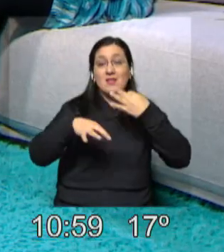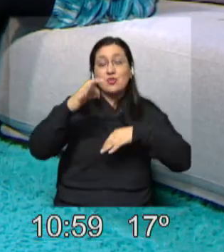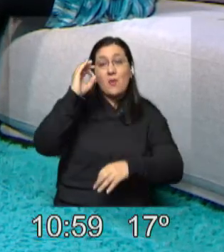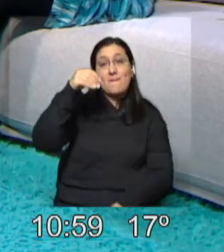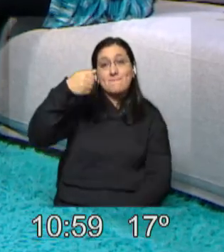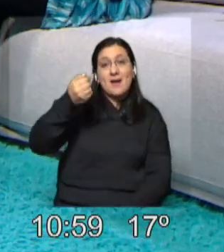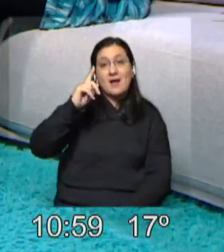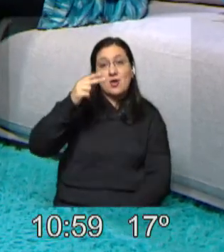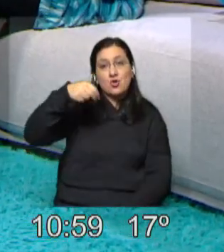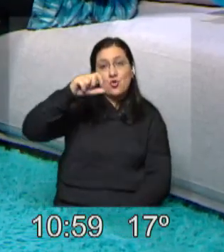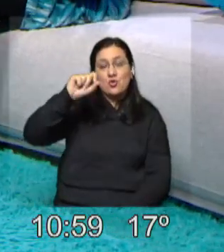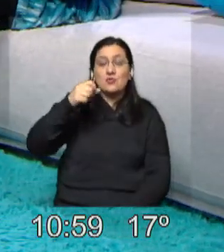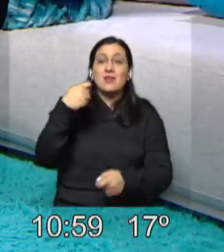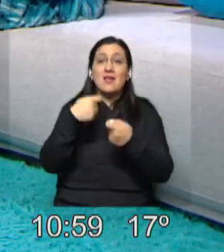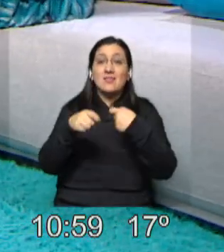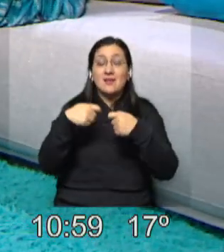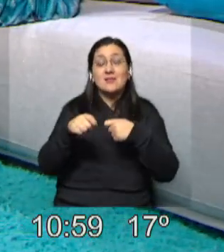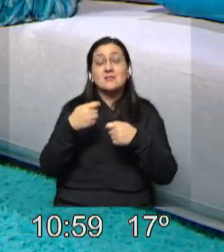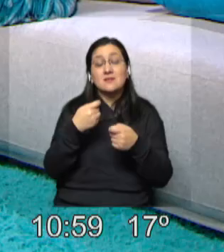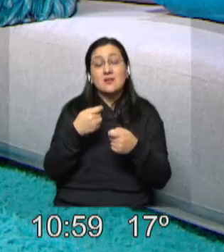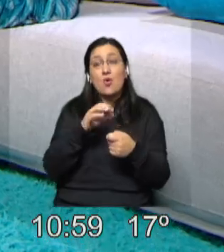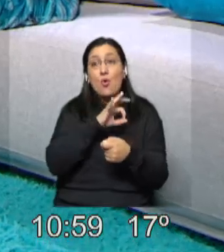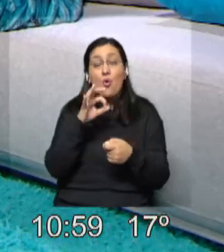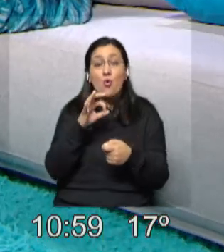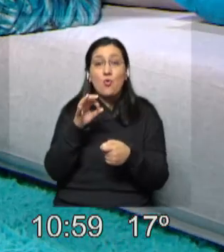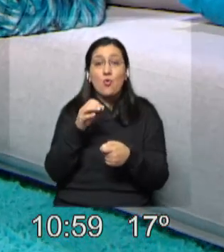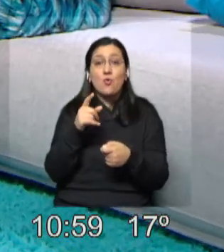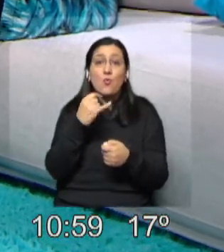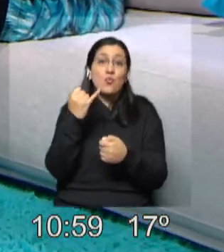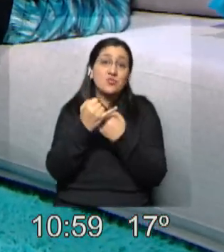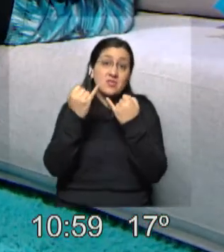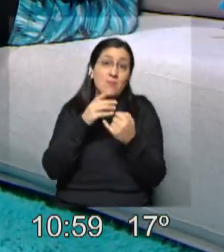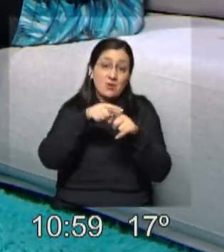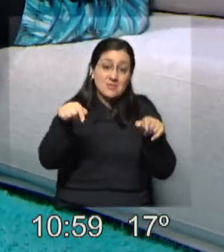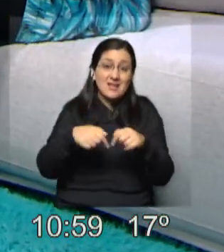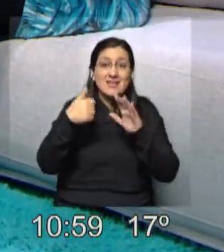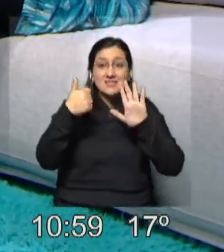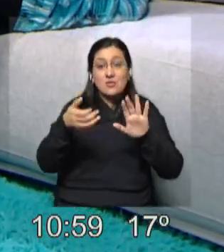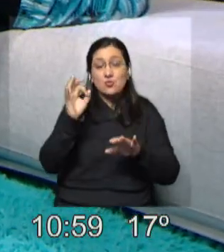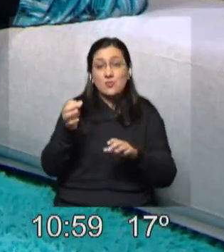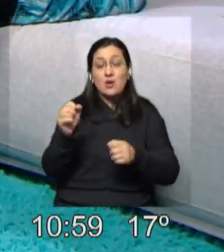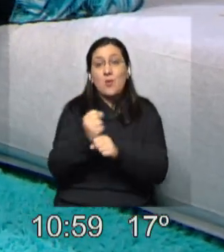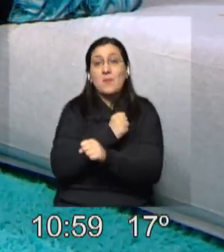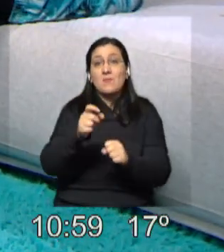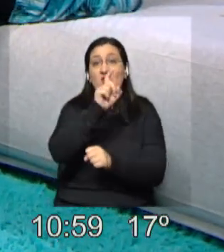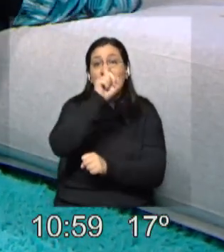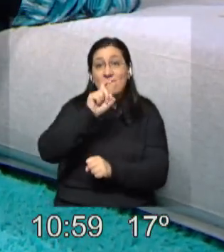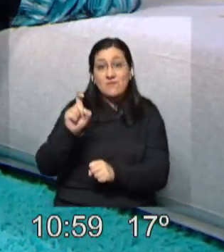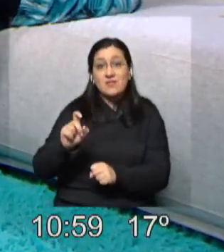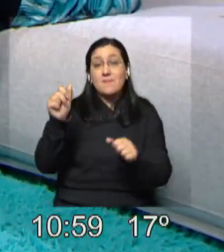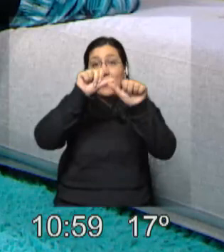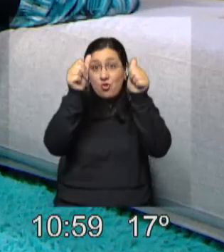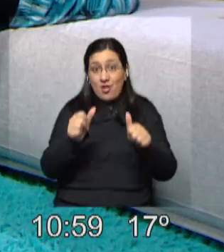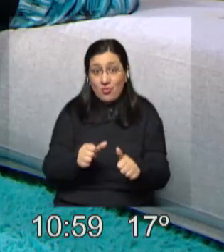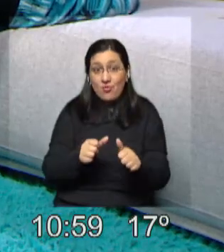presenta Clipper. Las entradas están a la venta en Tiqueteras y si no, pasan un día por la sala y se informan. 6 de octubre los premios Graffiti. 6 de octubre los premios Graffiti,